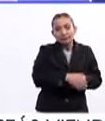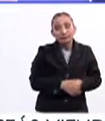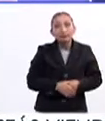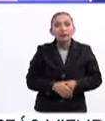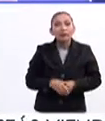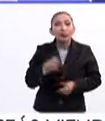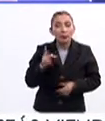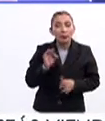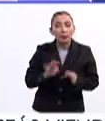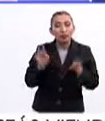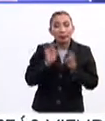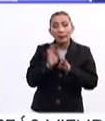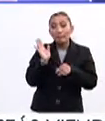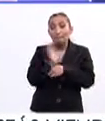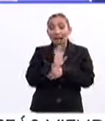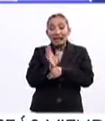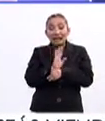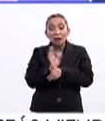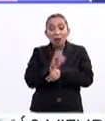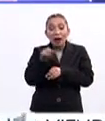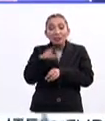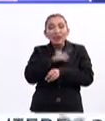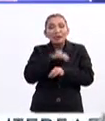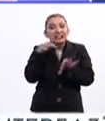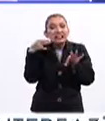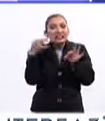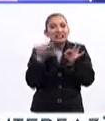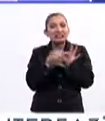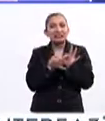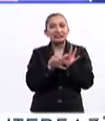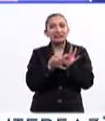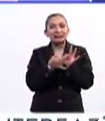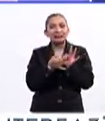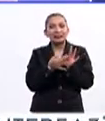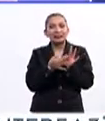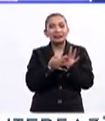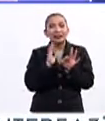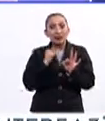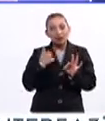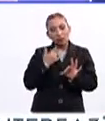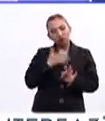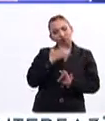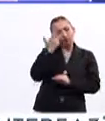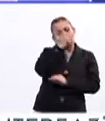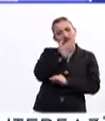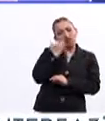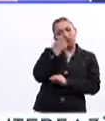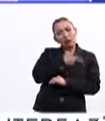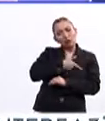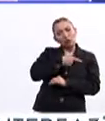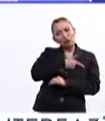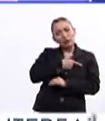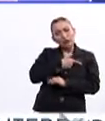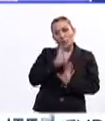es importante que la película quede como debe ser, antes que a lo mejor satisfacer lo que nosotros quisiéramos, porque